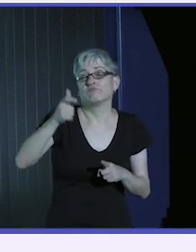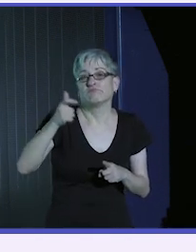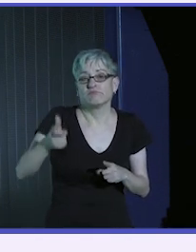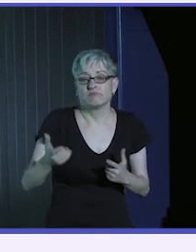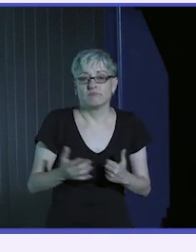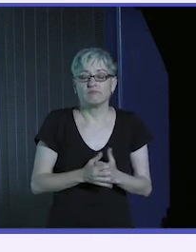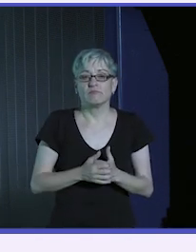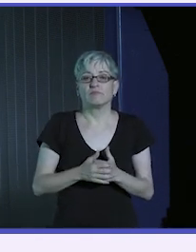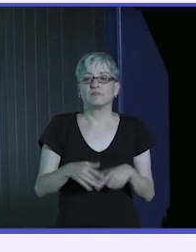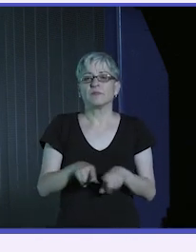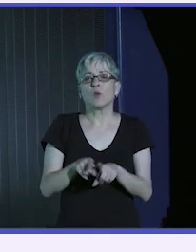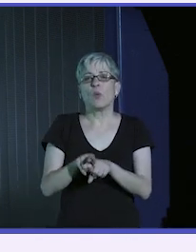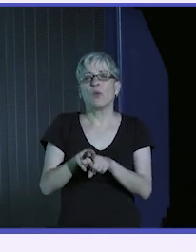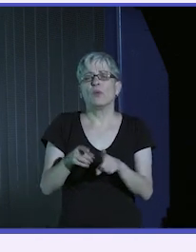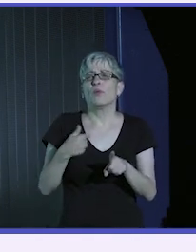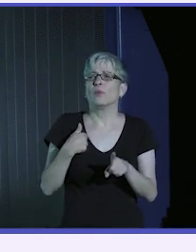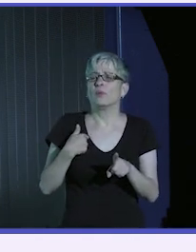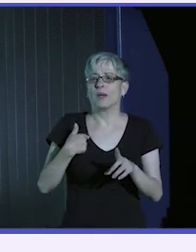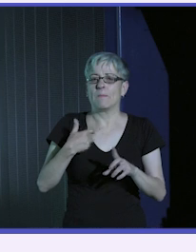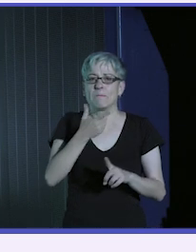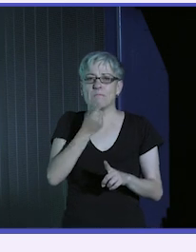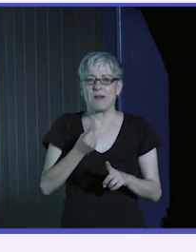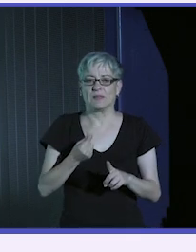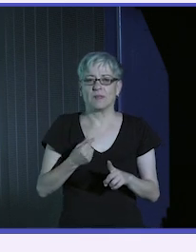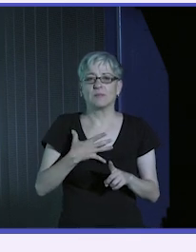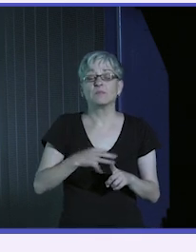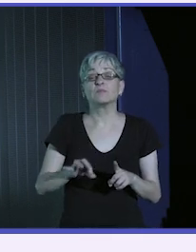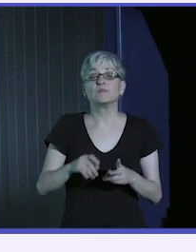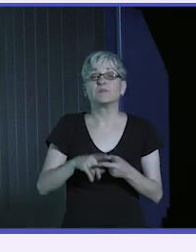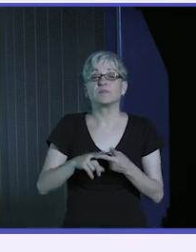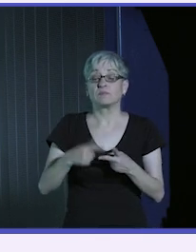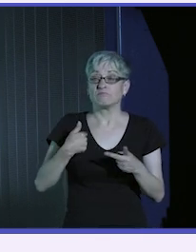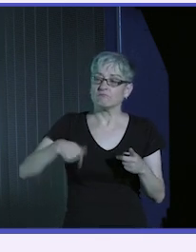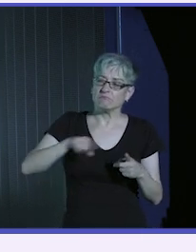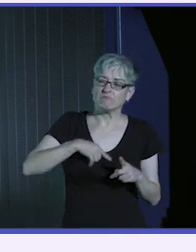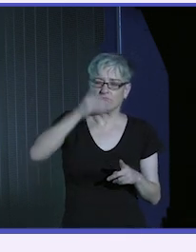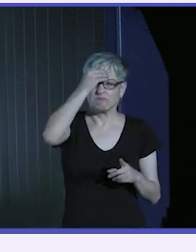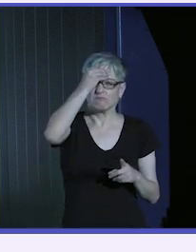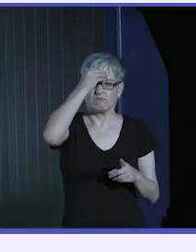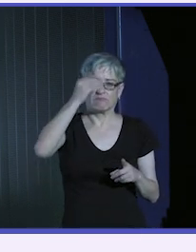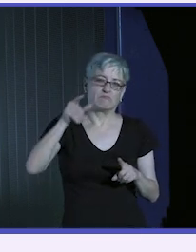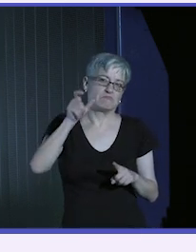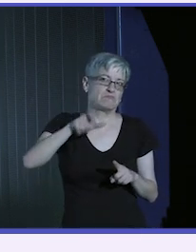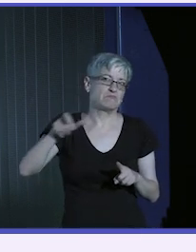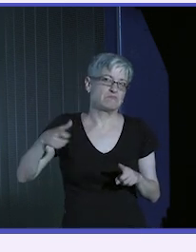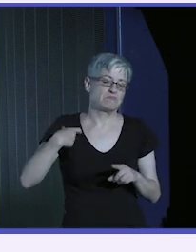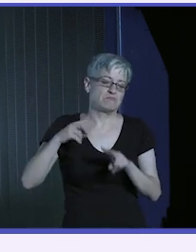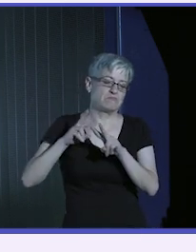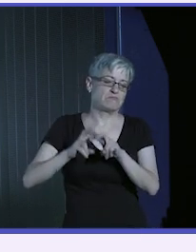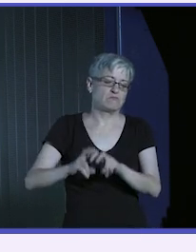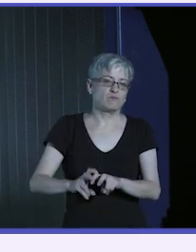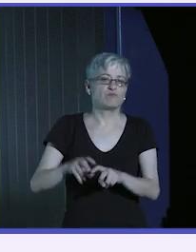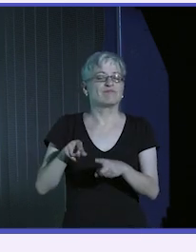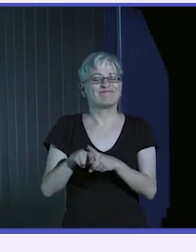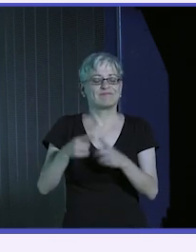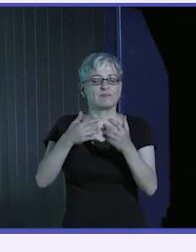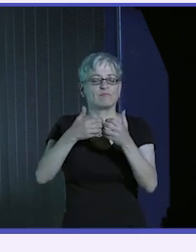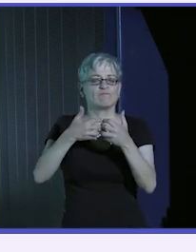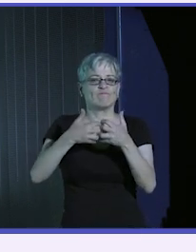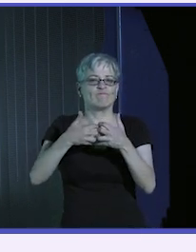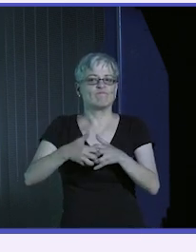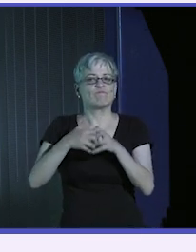se lleve el menor tiempo posible y de esa manera eficientarlo. Y se cree que, según los analistas independientes, ese tipo de ordenadores cuánticos